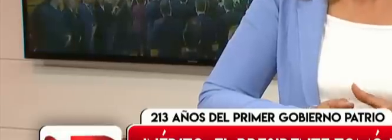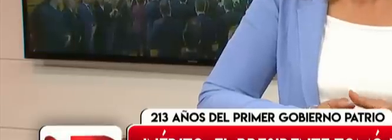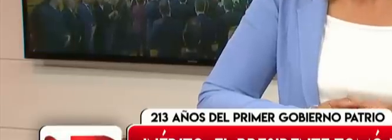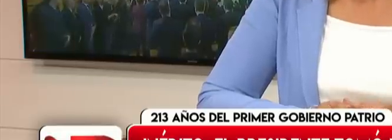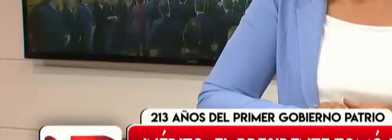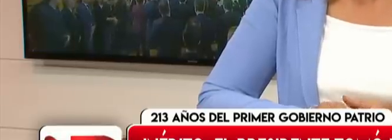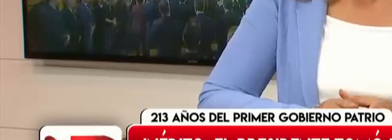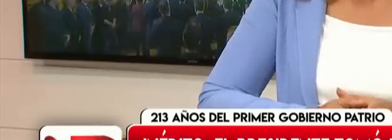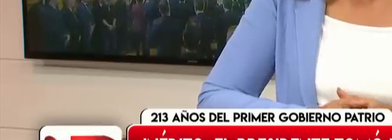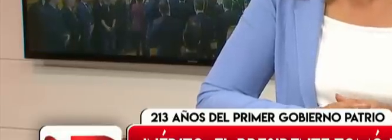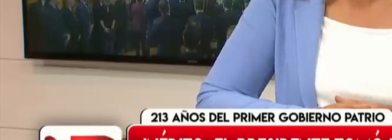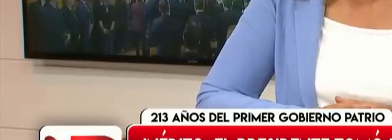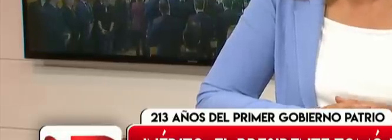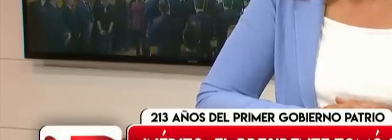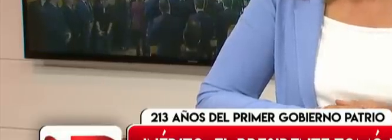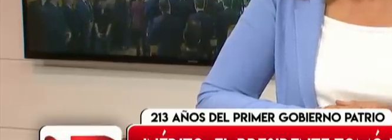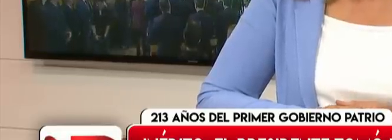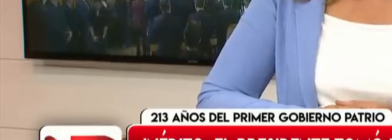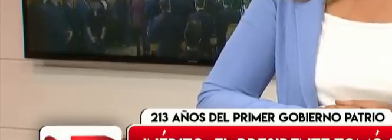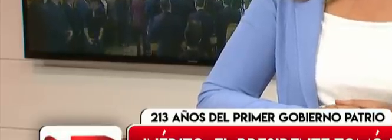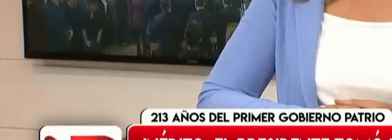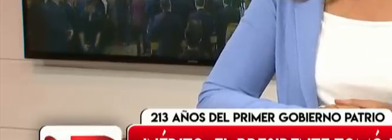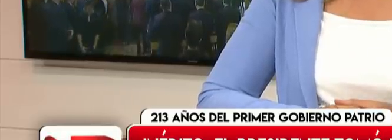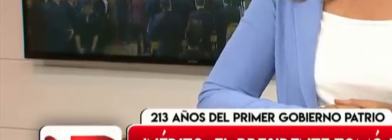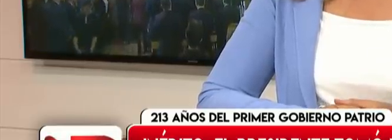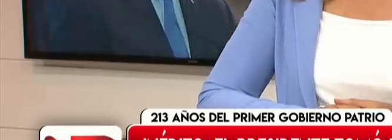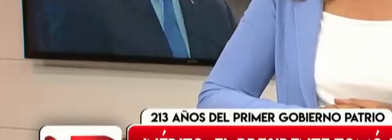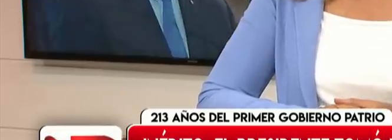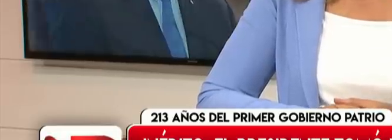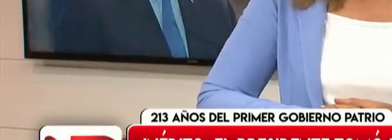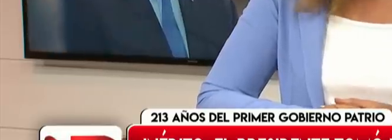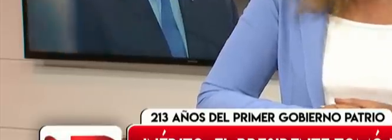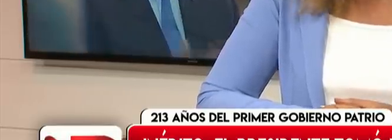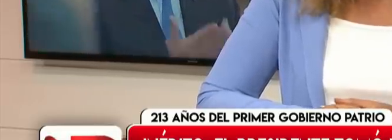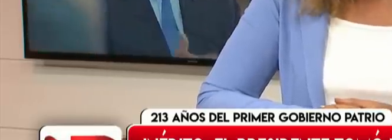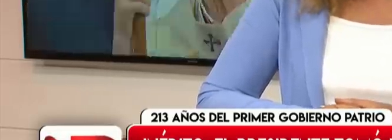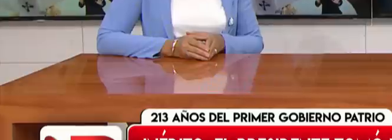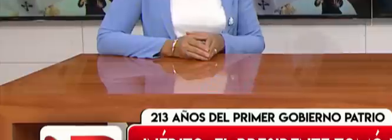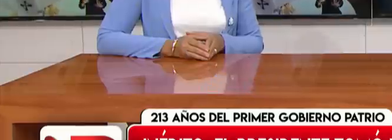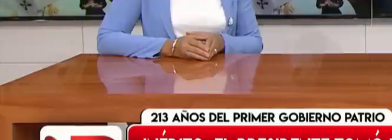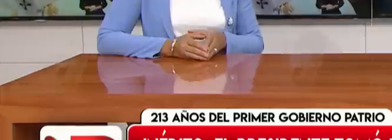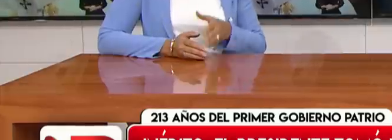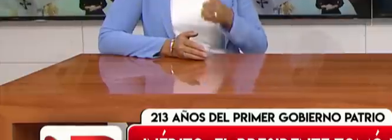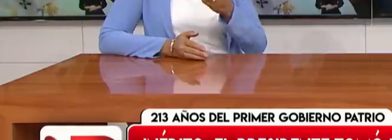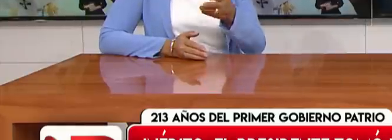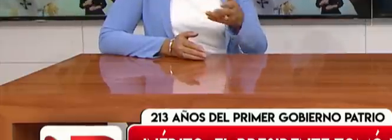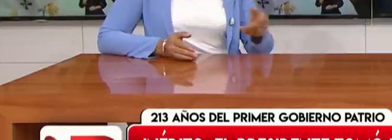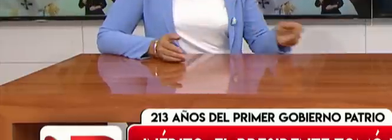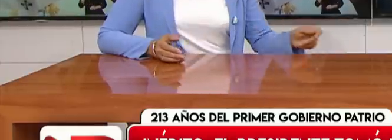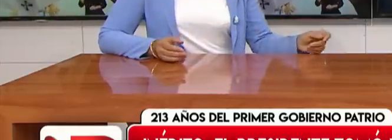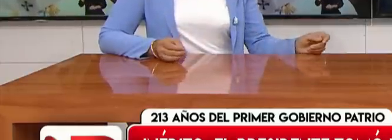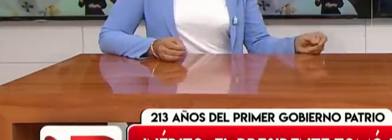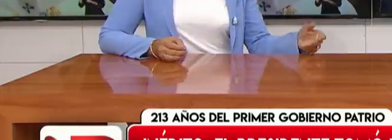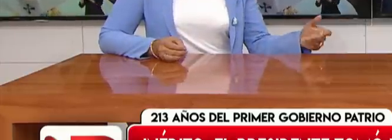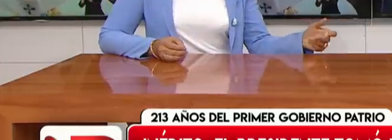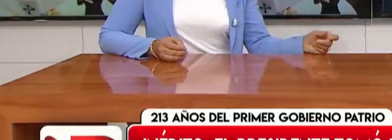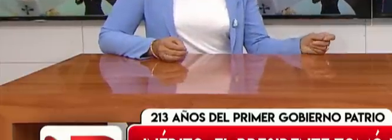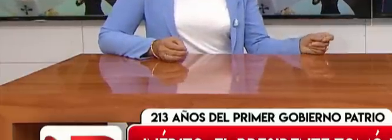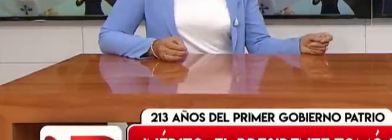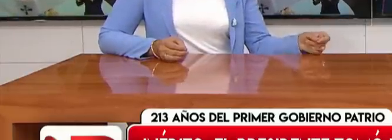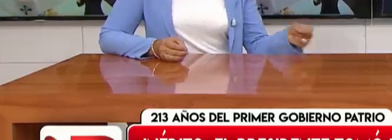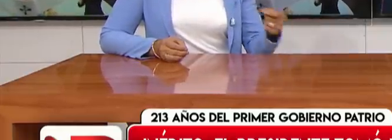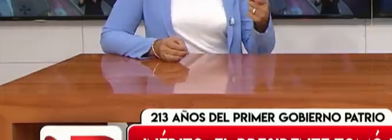10 niños son pobres. Bueno, precisamente el presidente de la Nación hablaba y se refería y